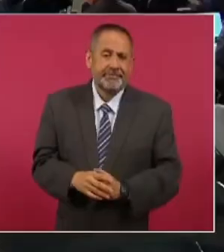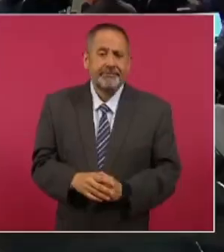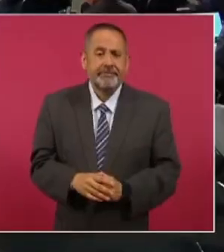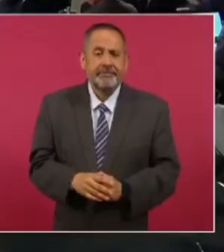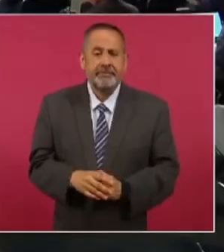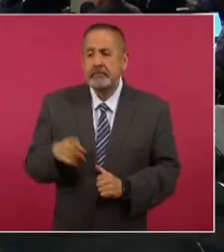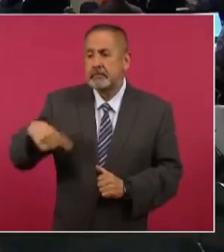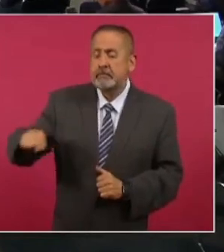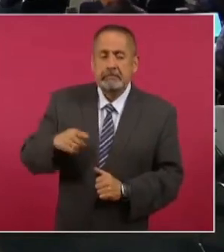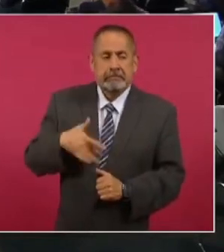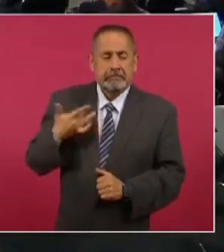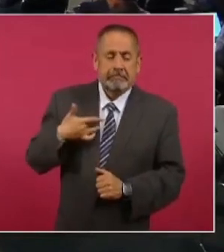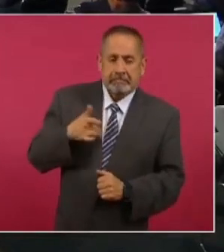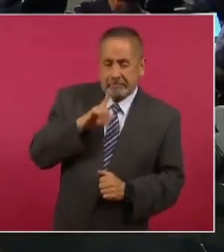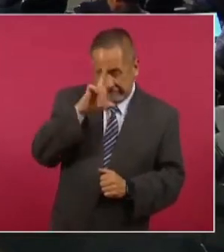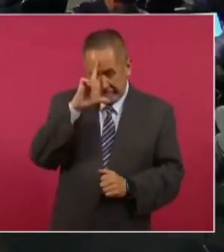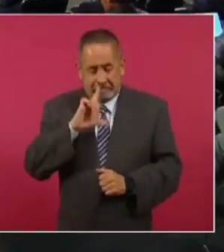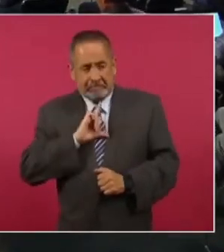achicopalaron